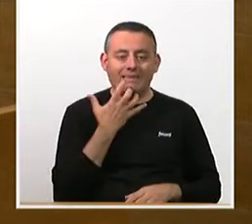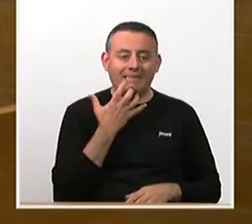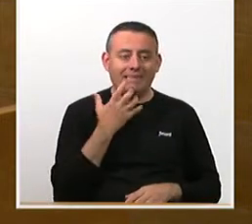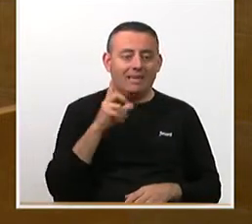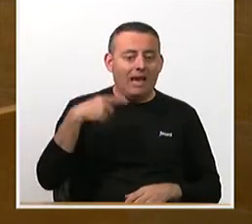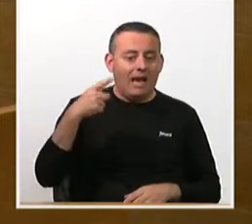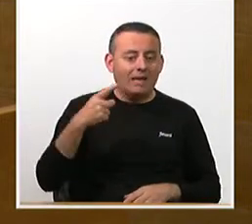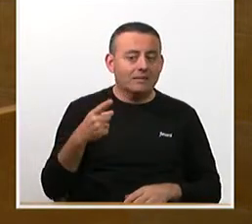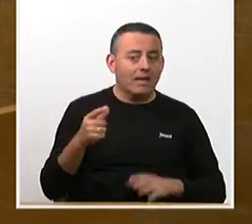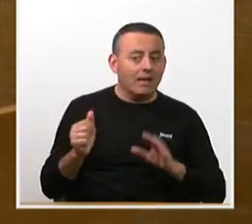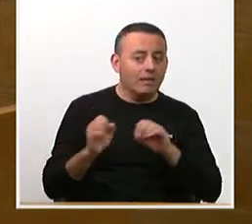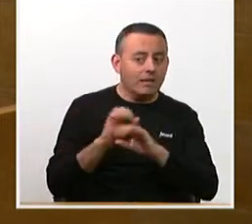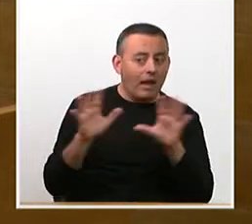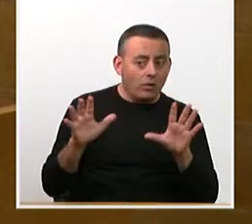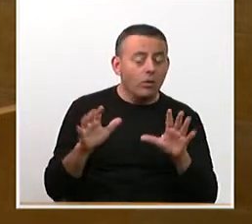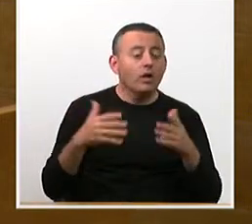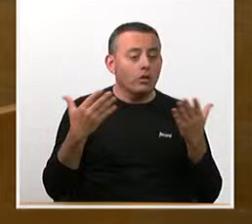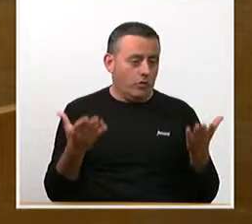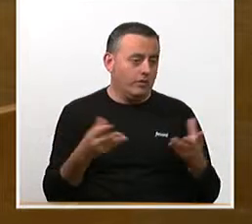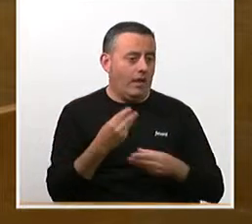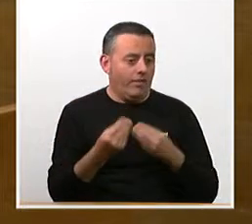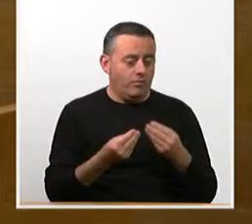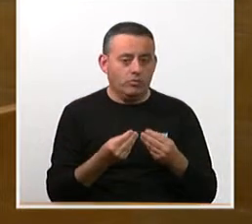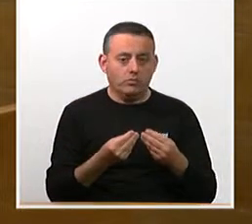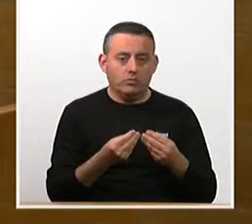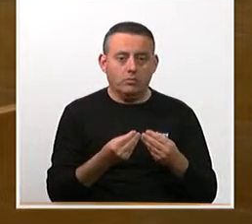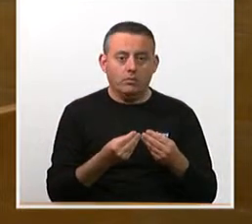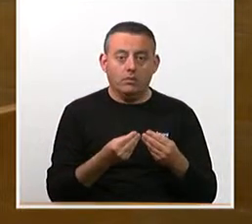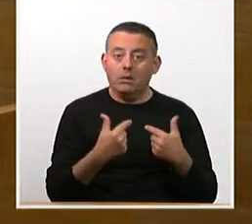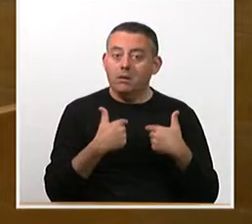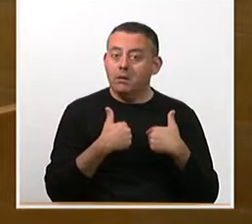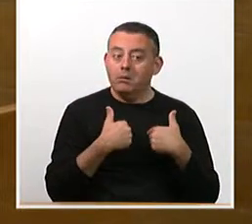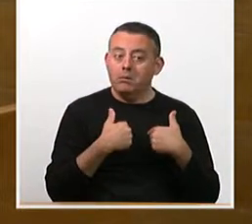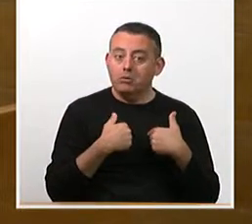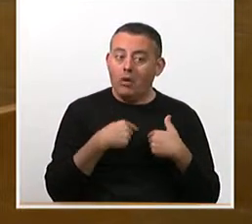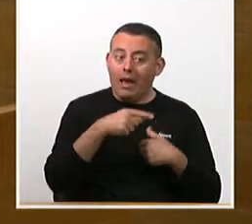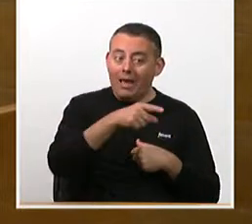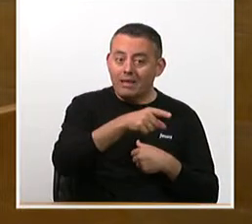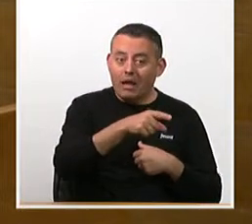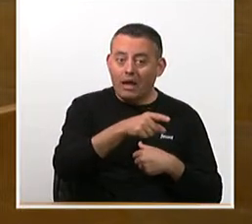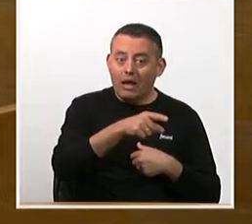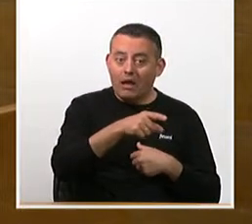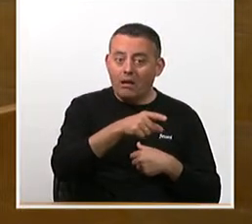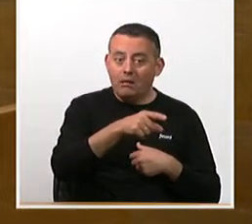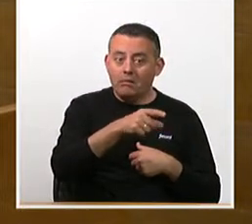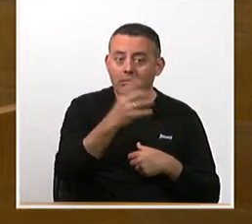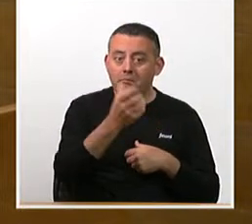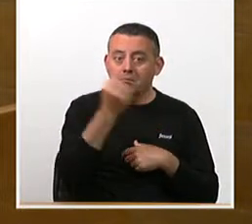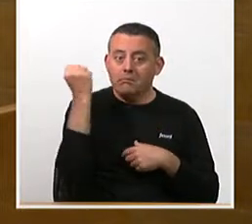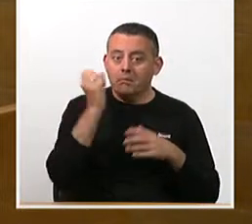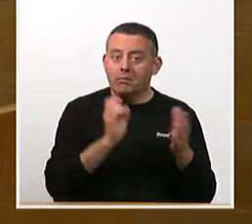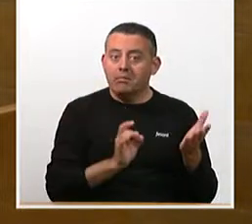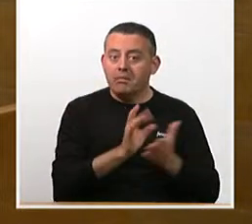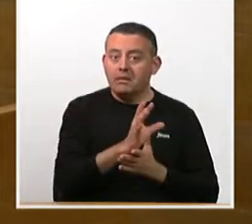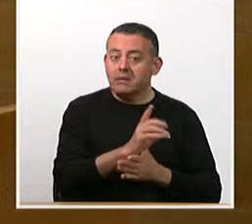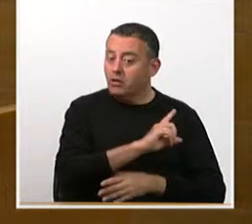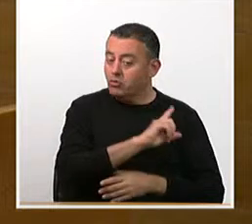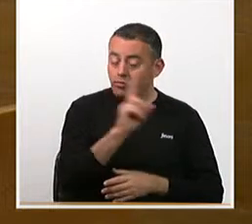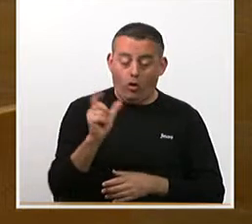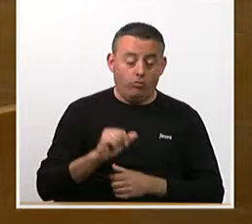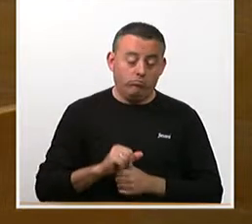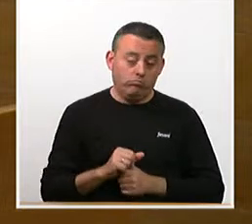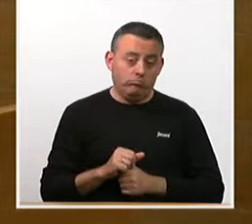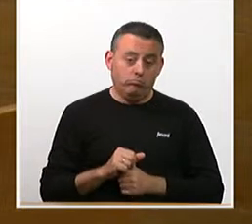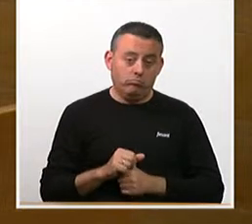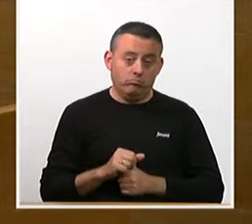me diga que que yo he cesado porque cuando yo precisamente s algo algo algo no no me me echará usted en cara o no podrá recriminar es que